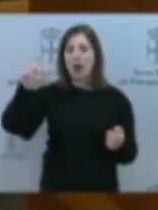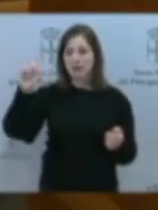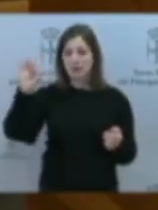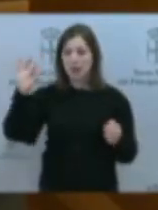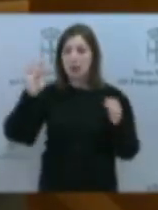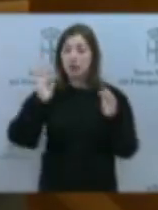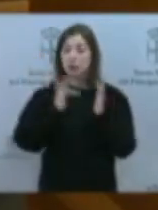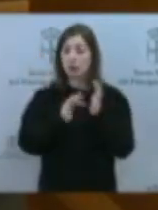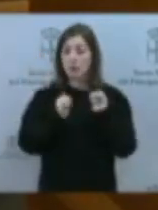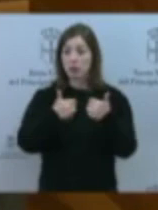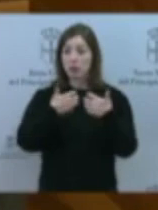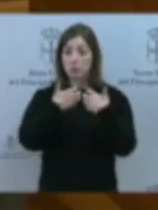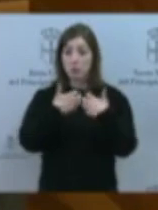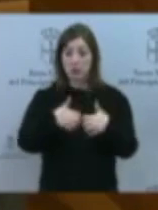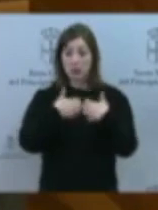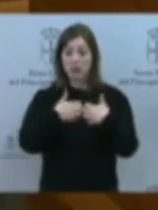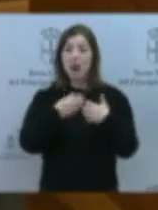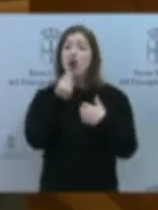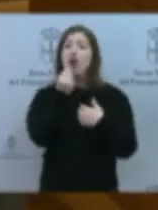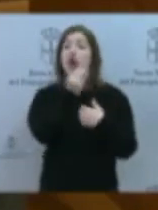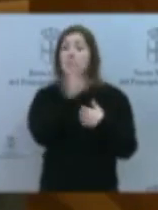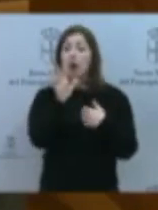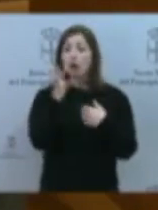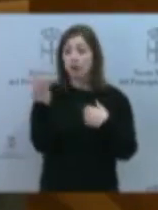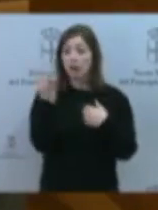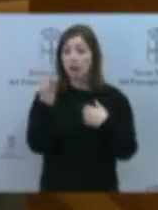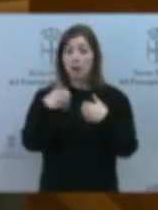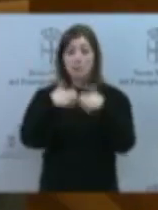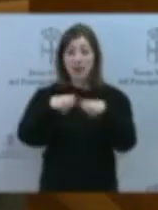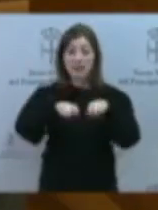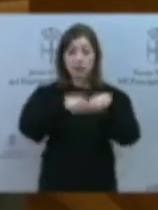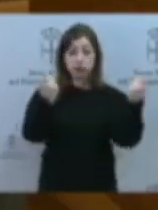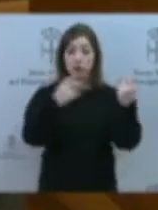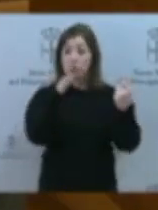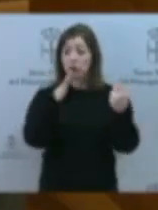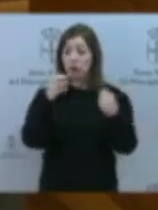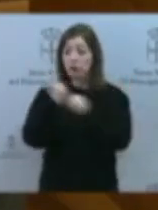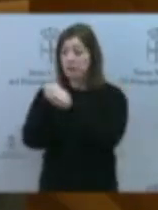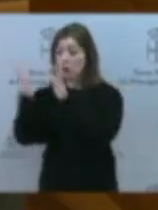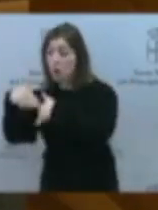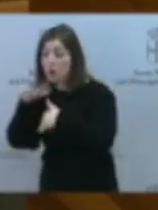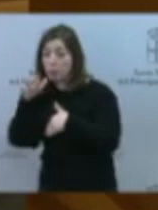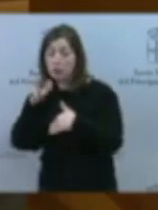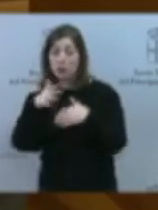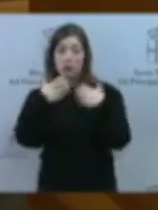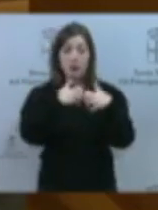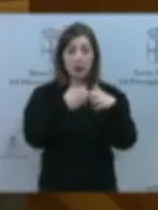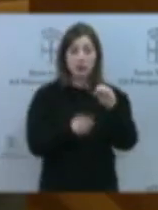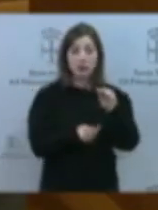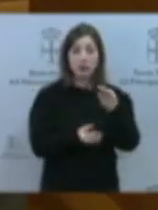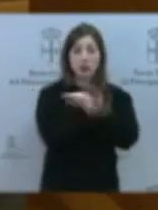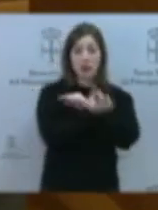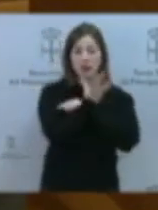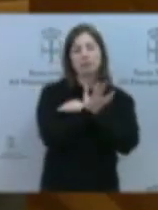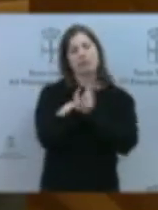máquinas. Y así asunto resuelto. Esa no es la solución. La solución es innovar, la solución es plantear otro tipo de respuestas, la solución es cómo